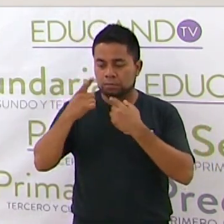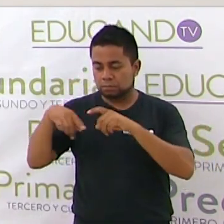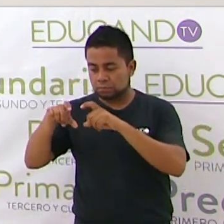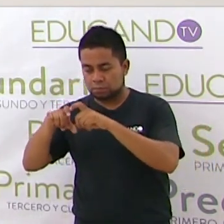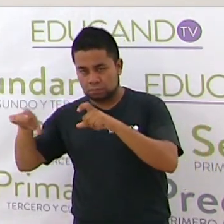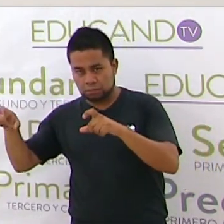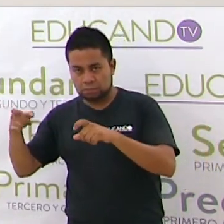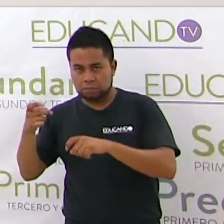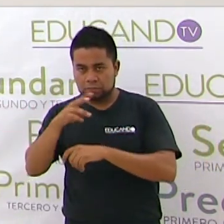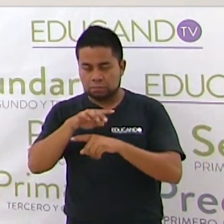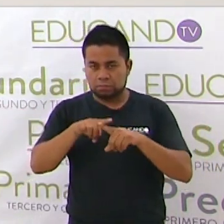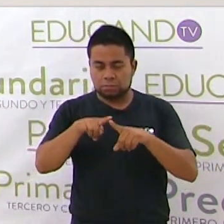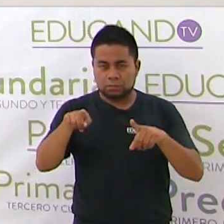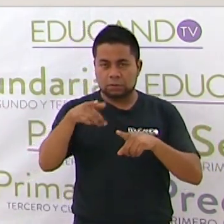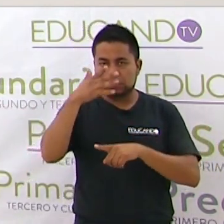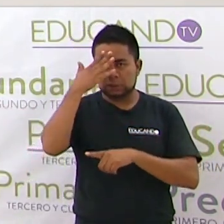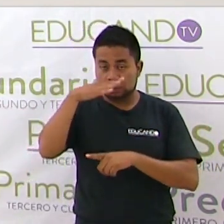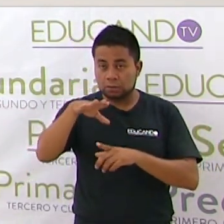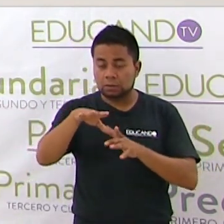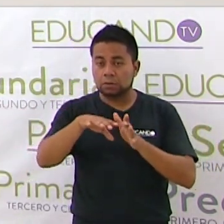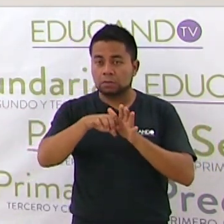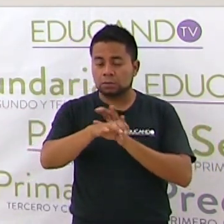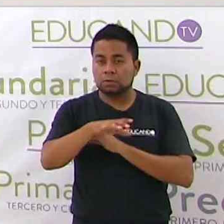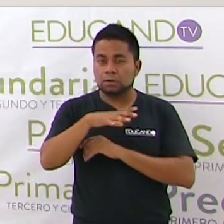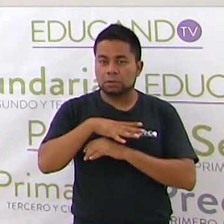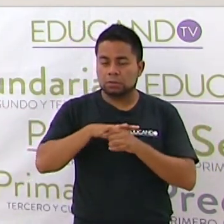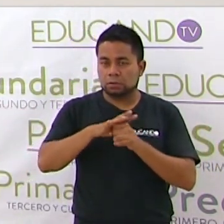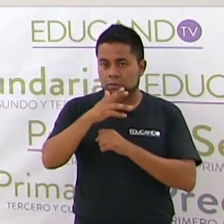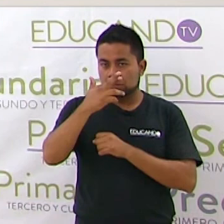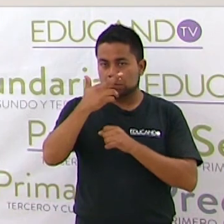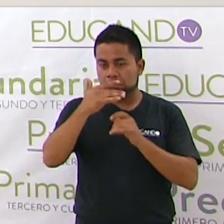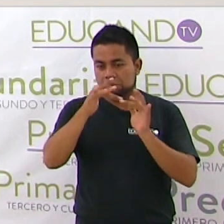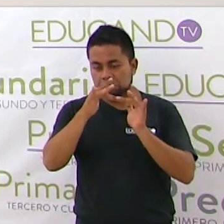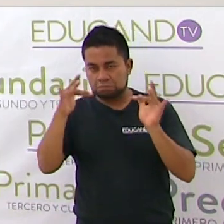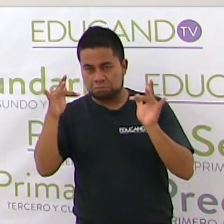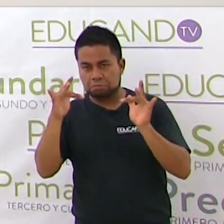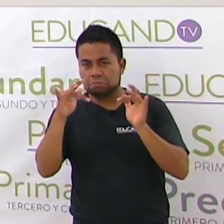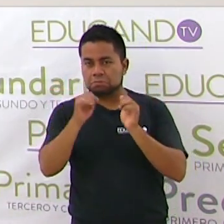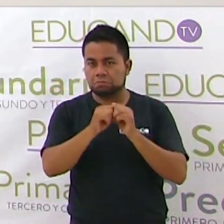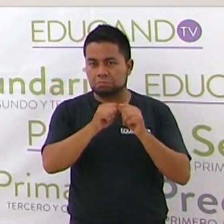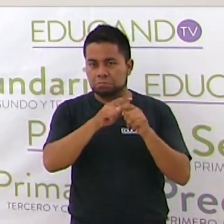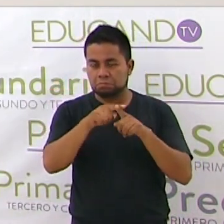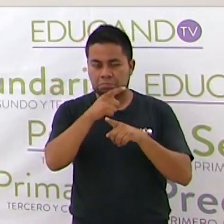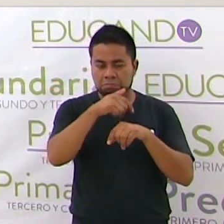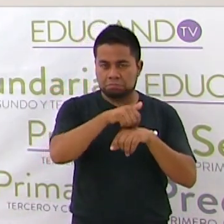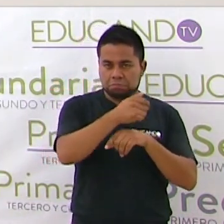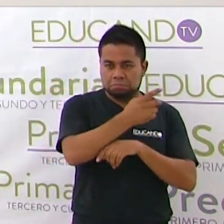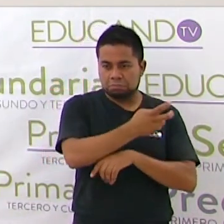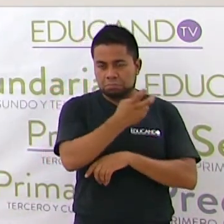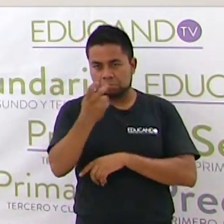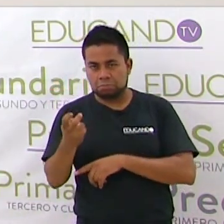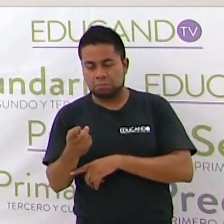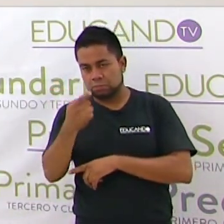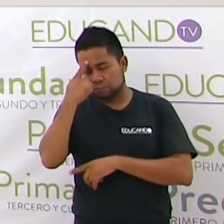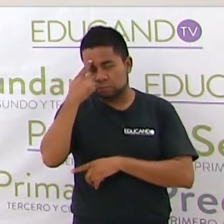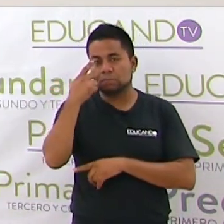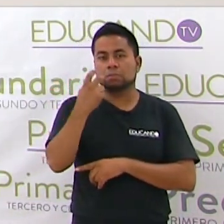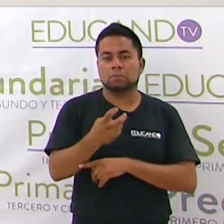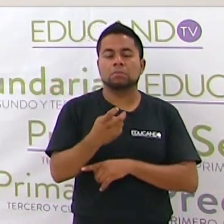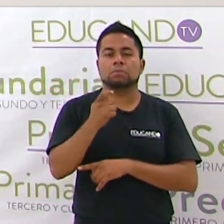acá. Sabemos que hay una razón, hay una relación entre estos dos números, niños y niñas. Para ello vamos